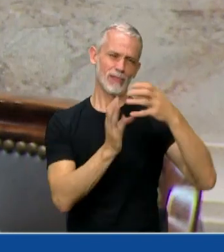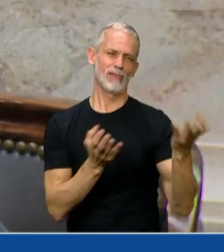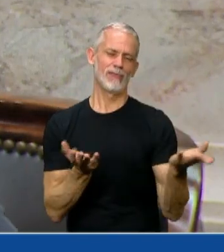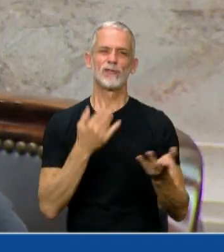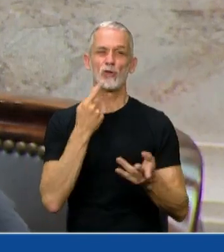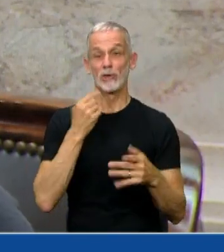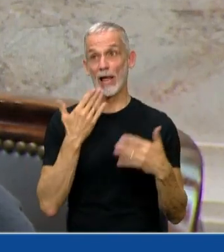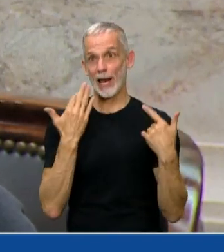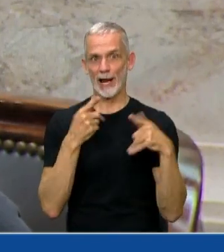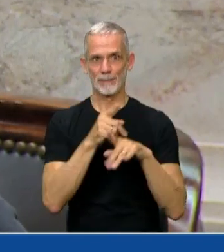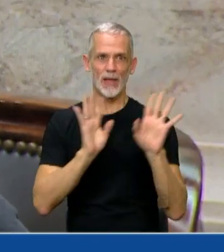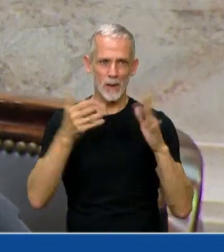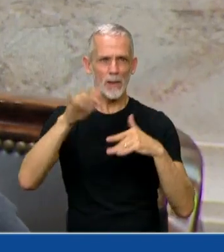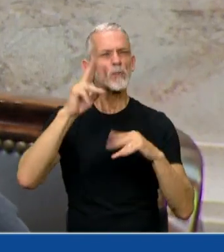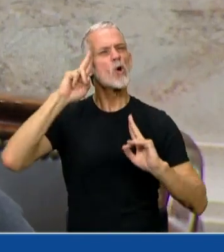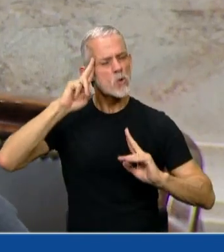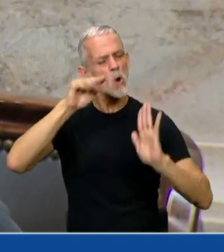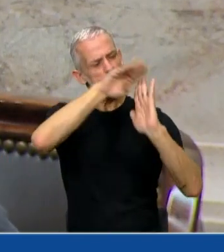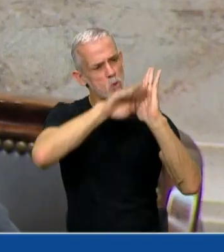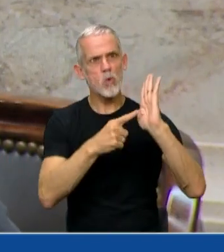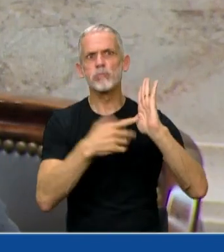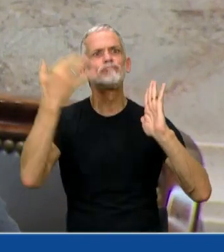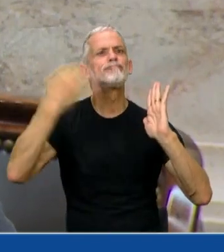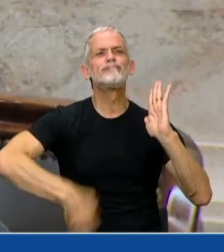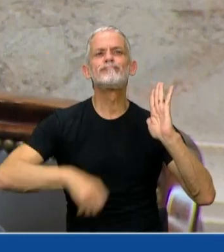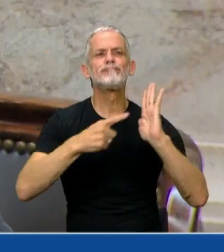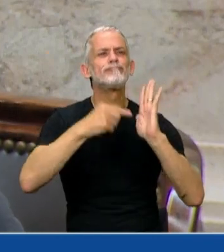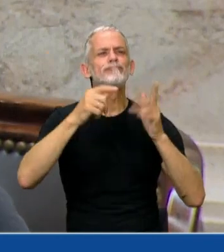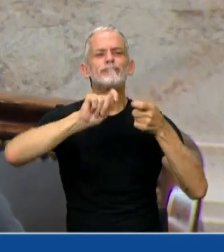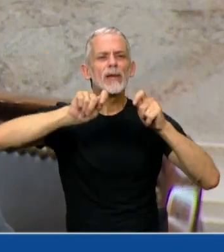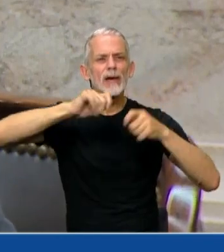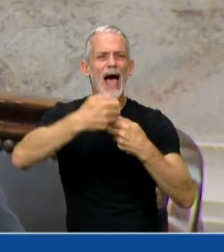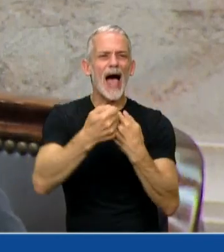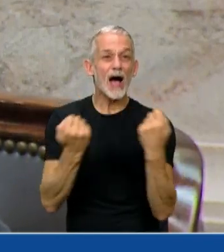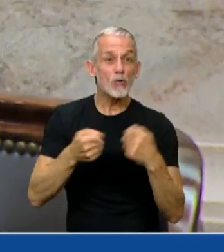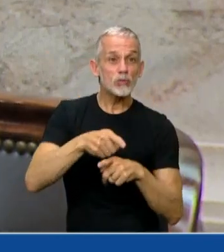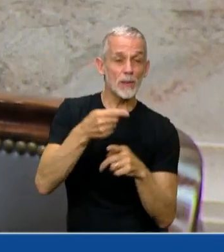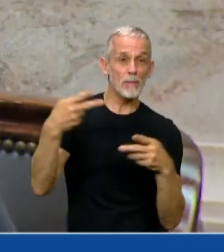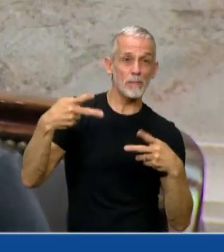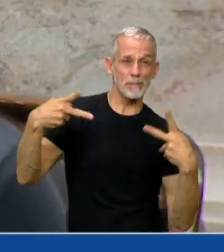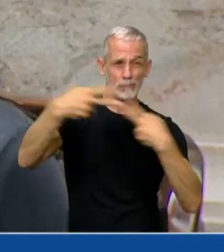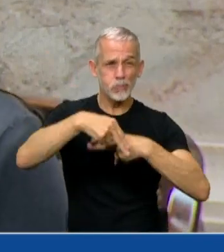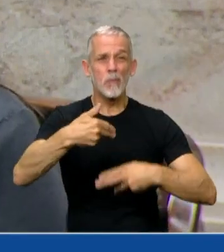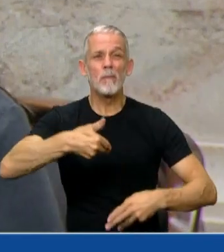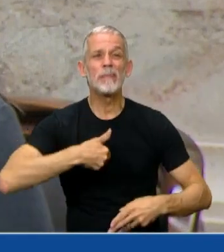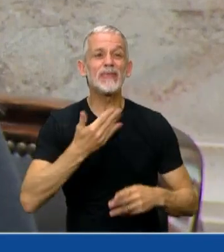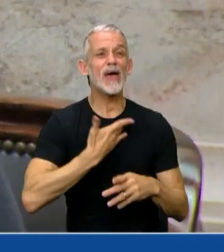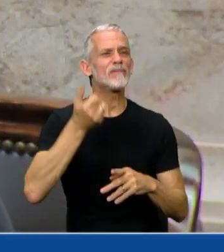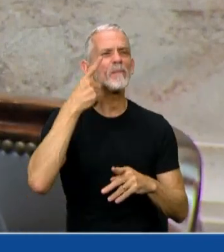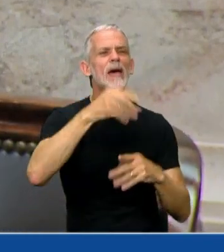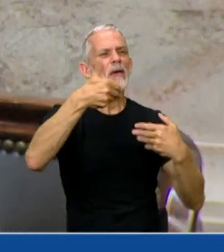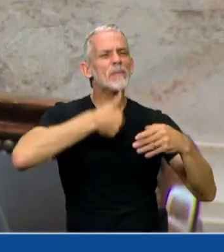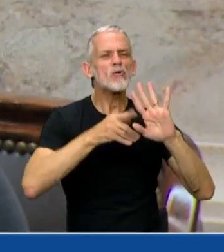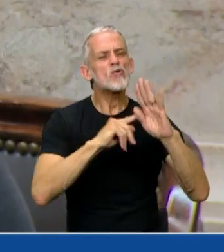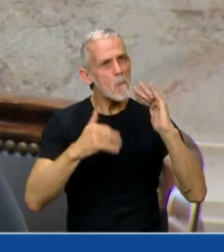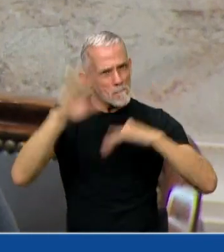han dicho que van a respetar y llevar al extremo el ajuste incluso por encima de lo que el FMI